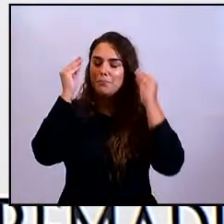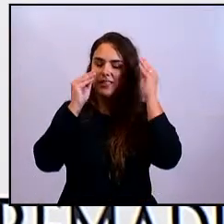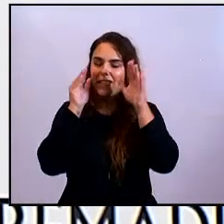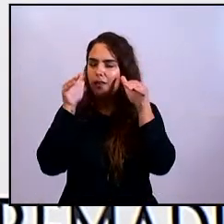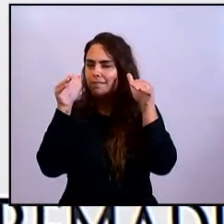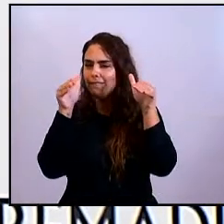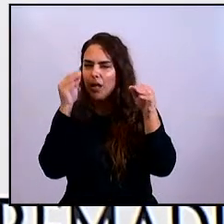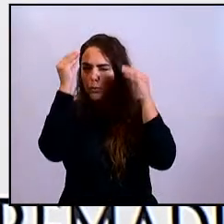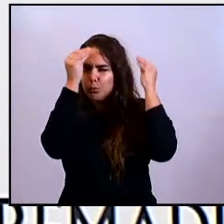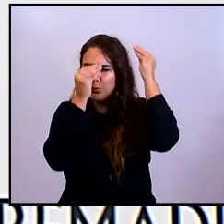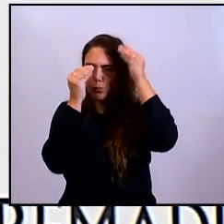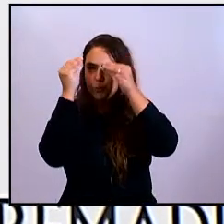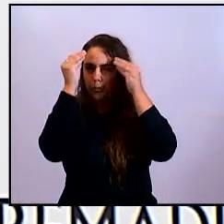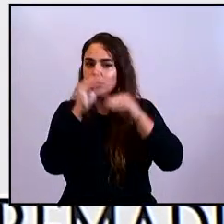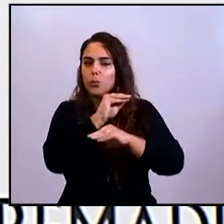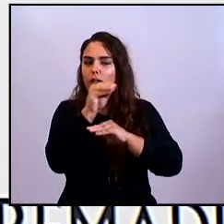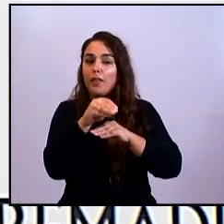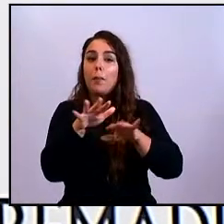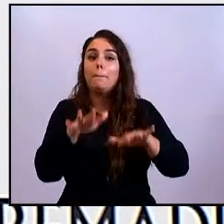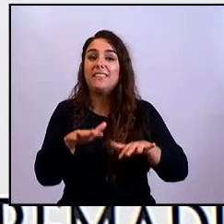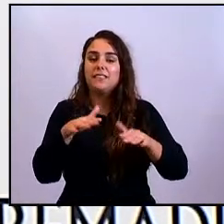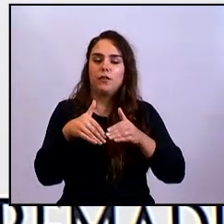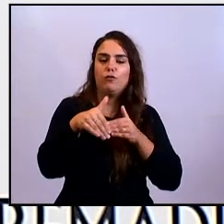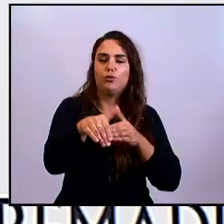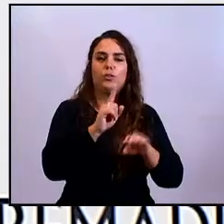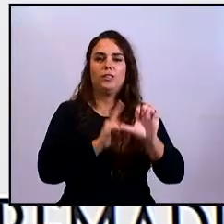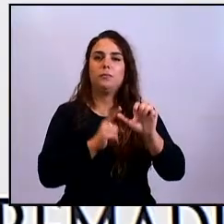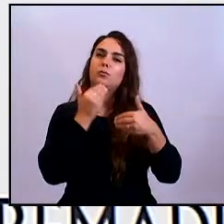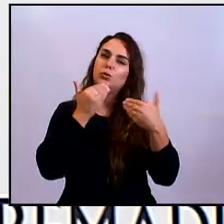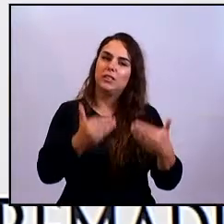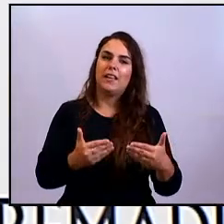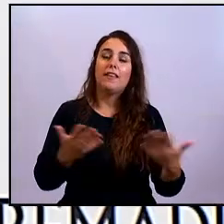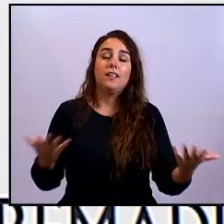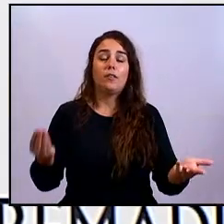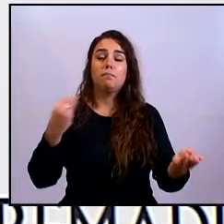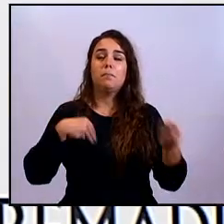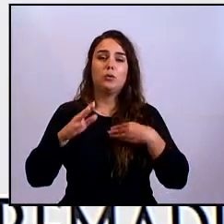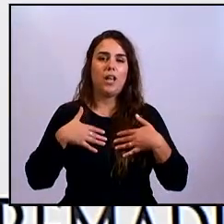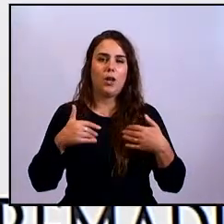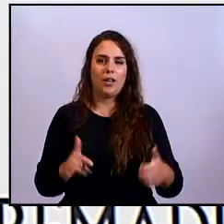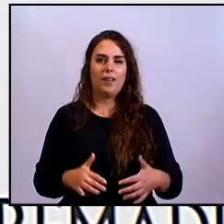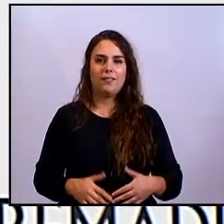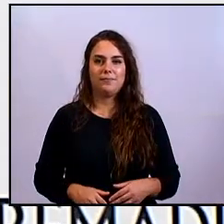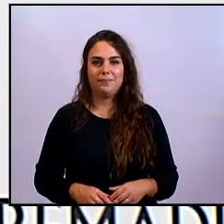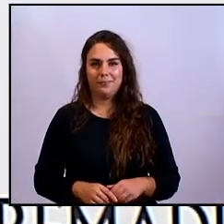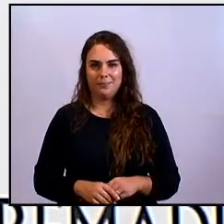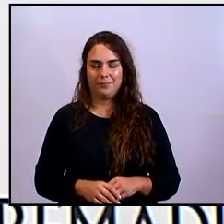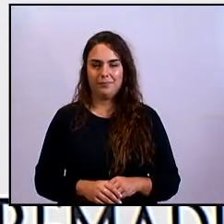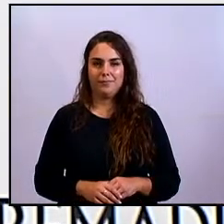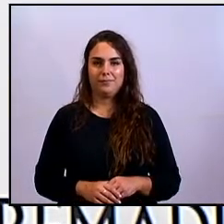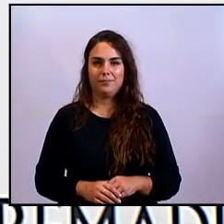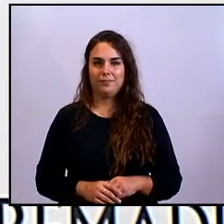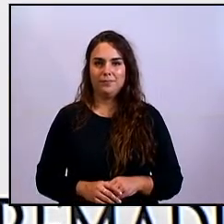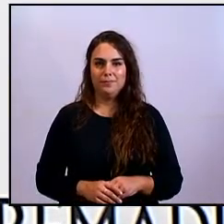cuidando el presente y el futuro de todos los extremeños. Muchas gracias y quedo a su disposición.